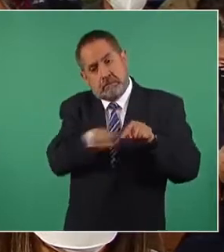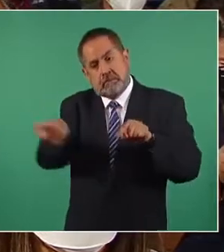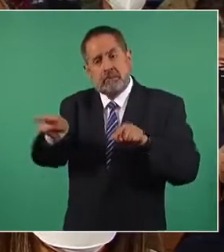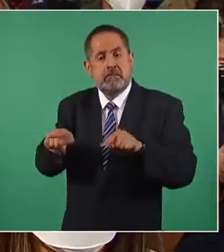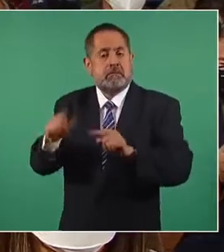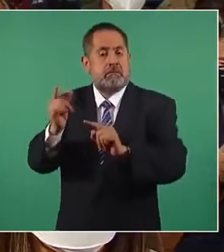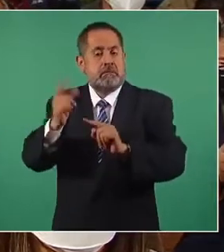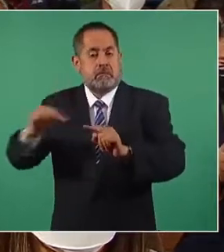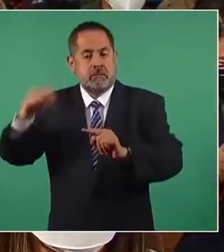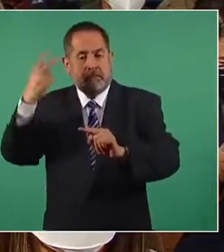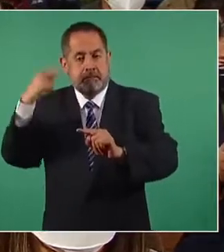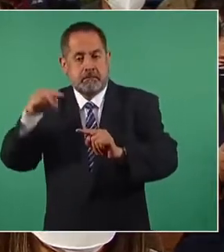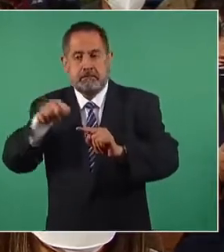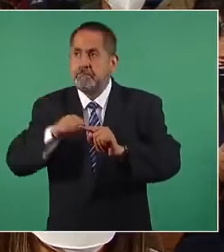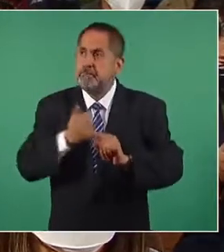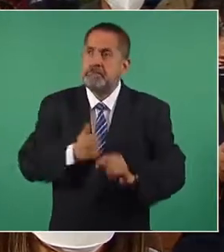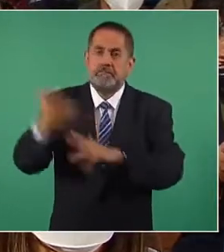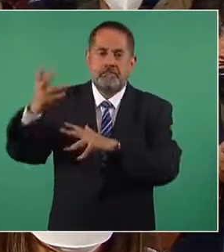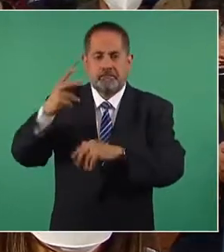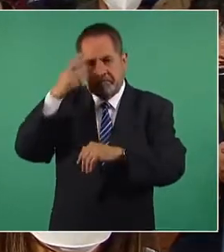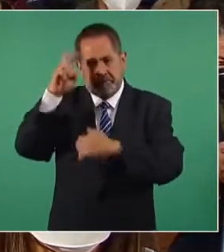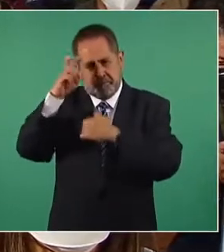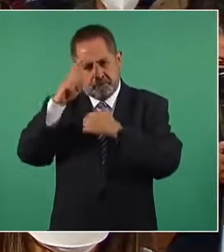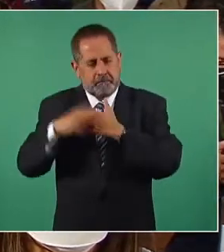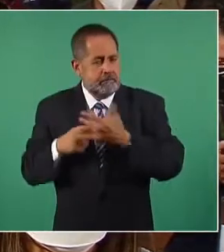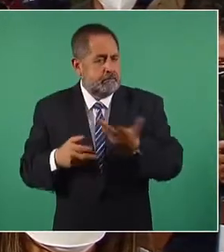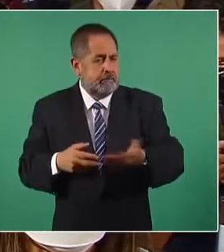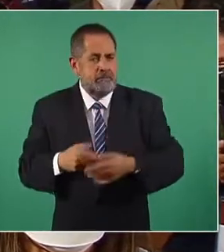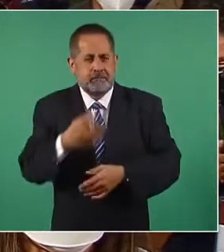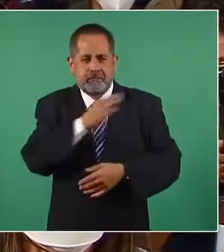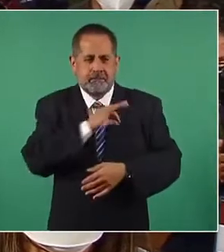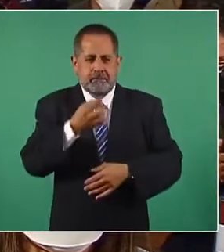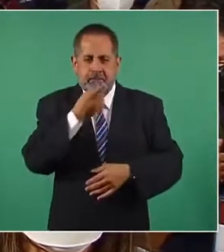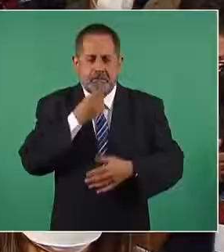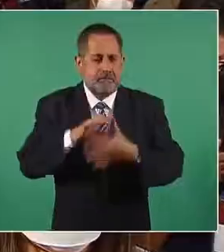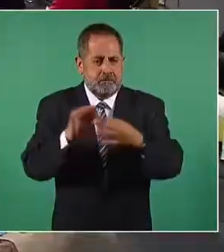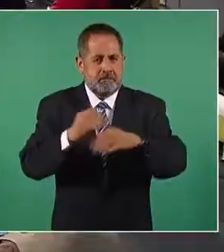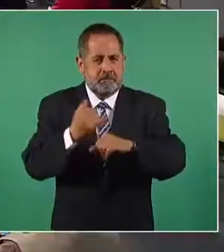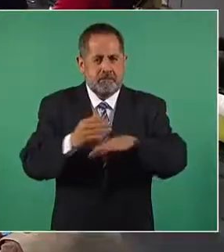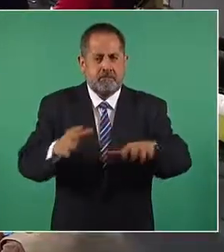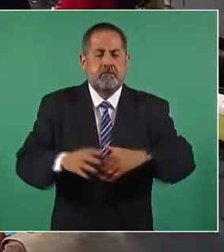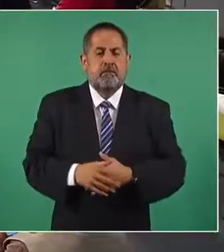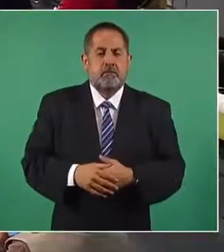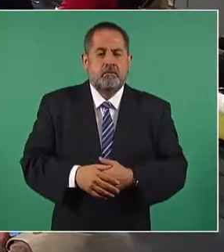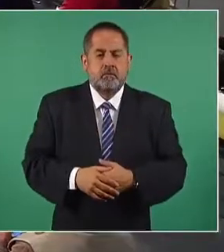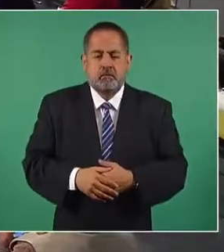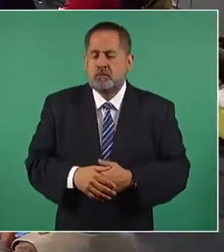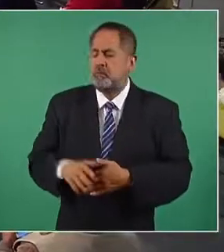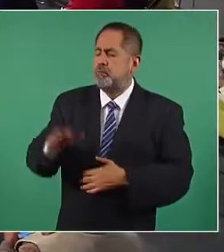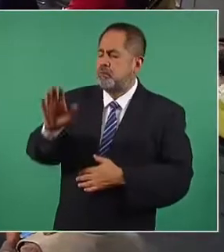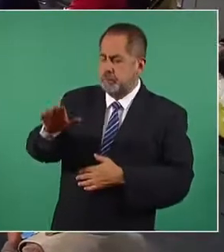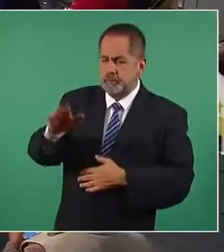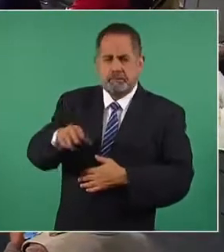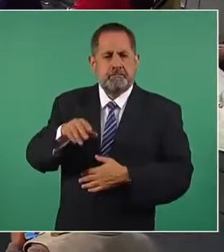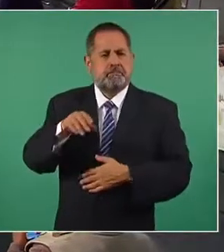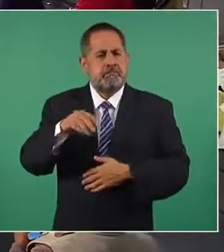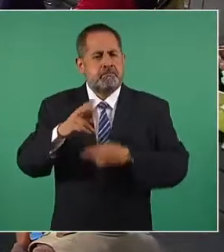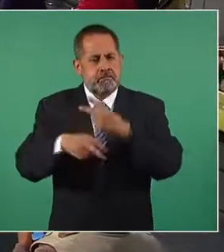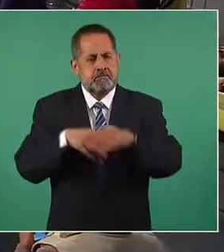de México. Si nos puede dar un poco de información al respecto. Estamos trabajando en eso.